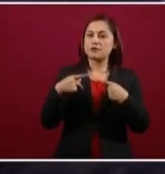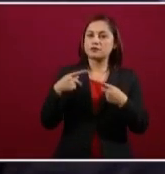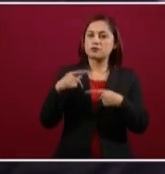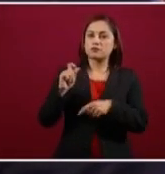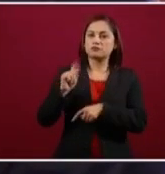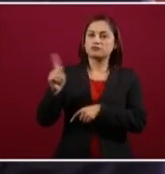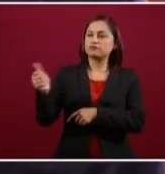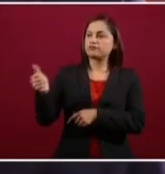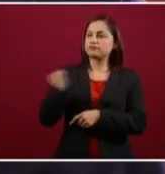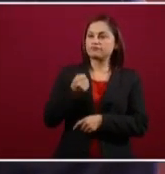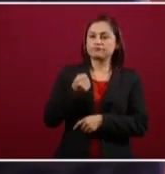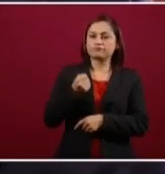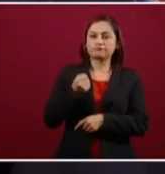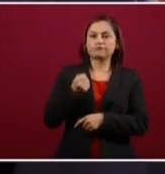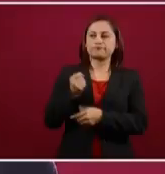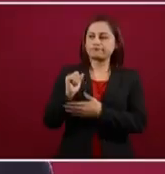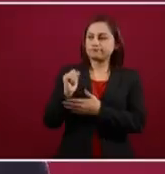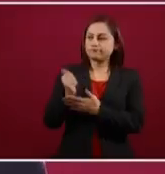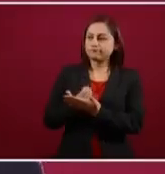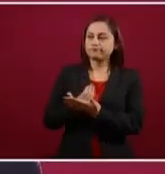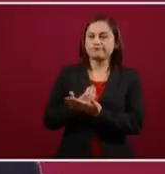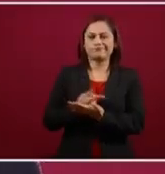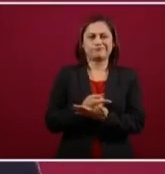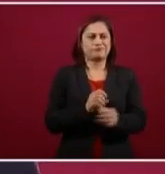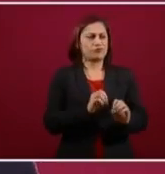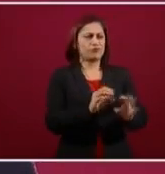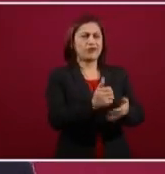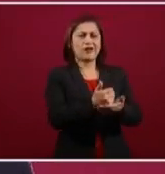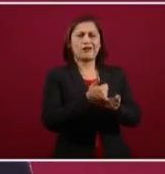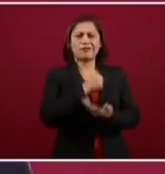No lo hacían las oficinas,